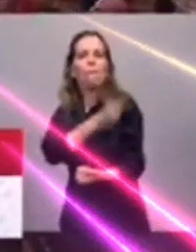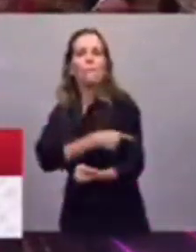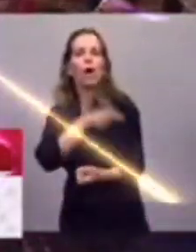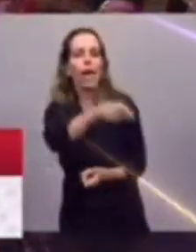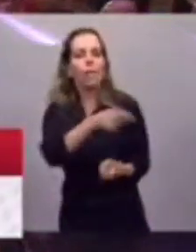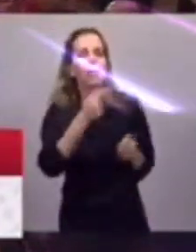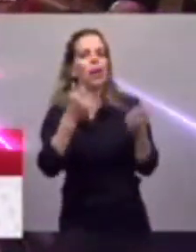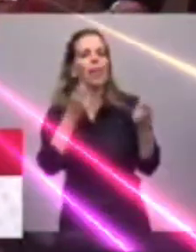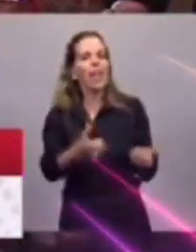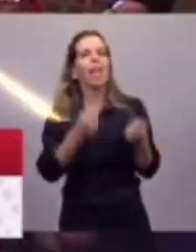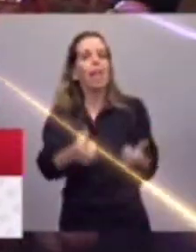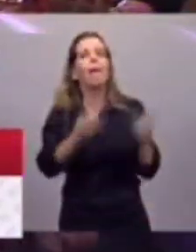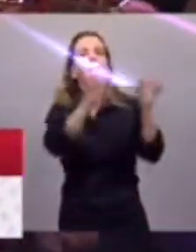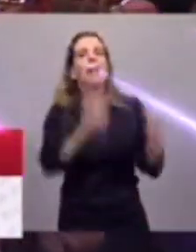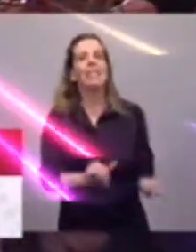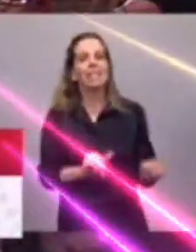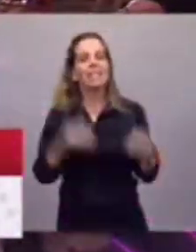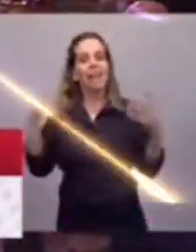no guerras.